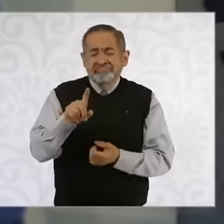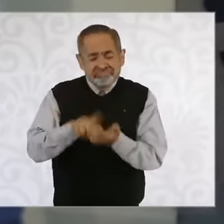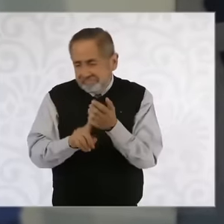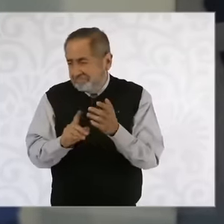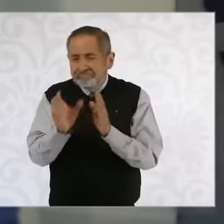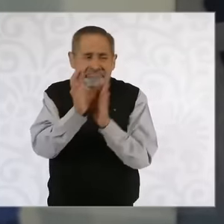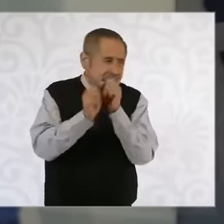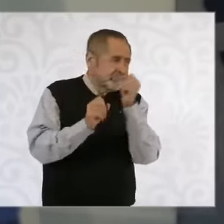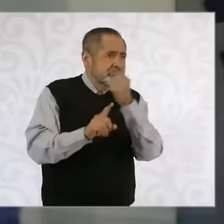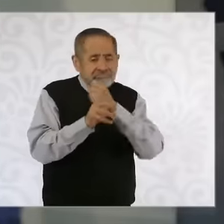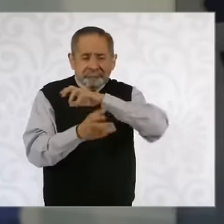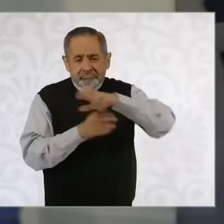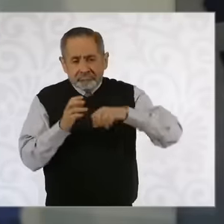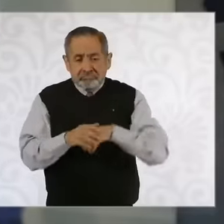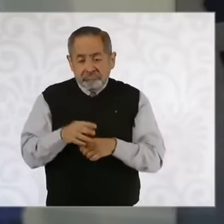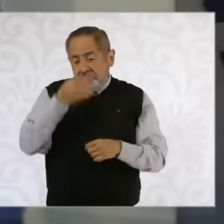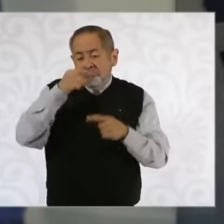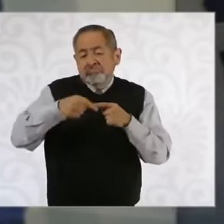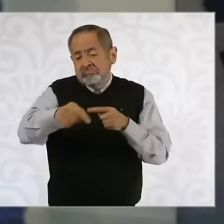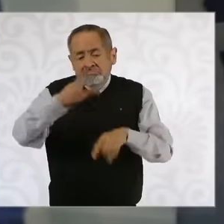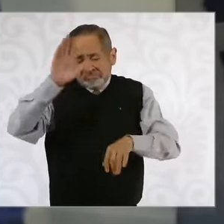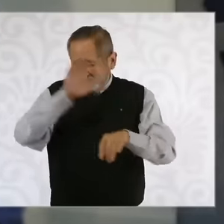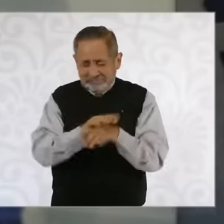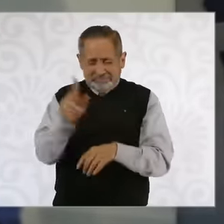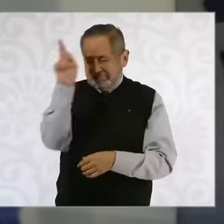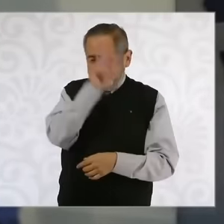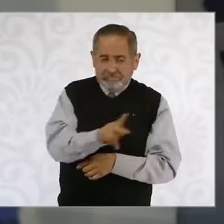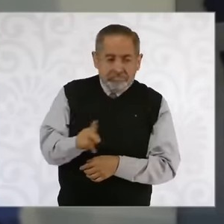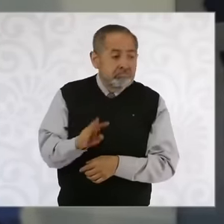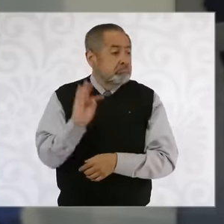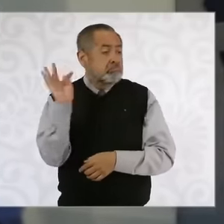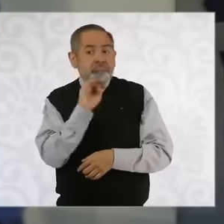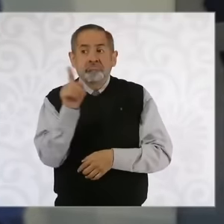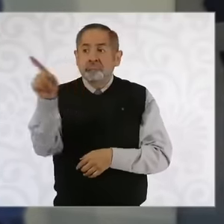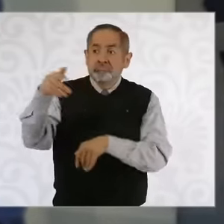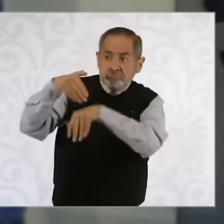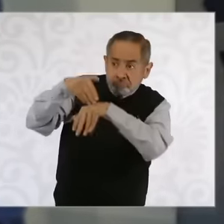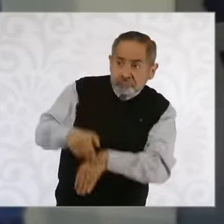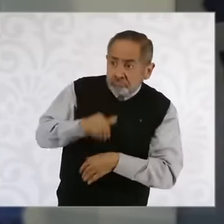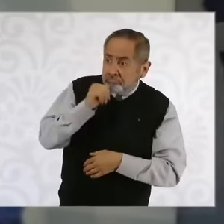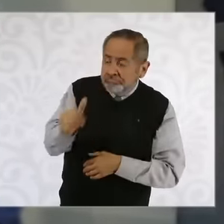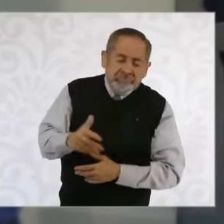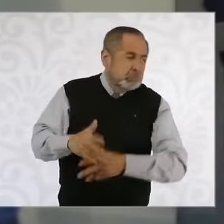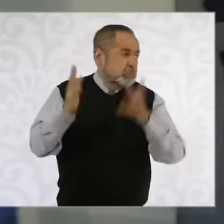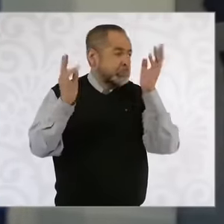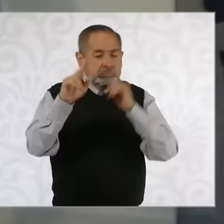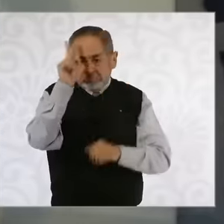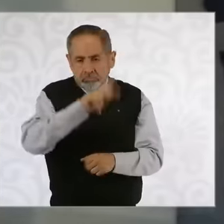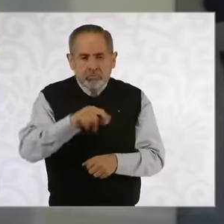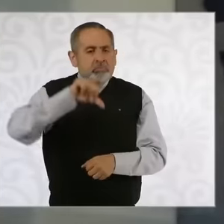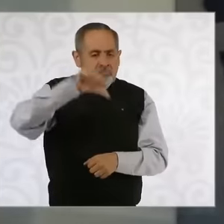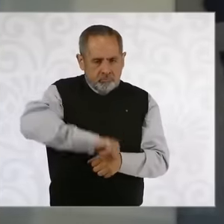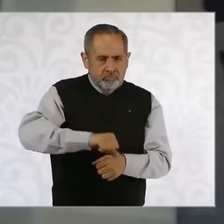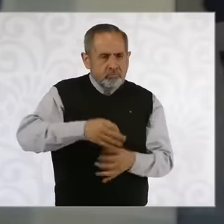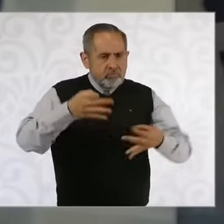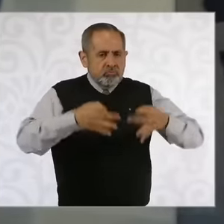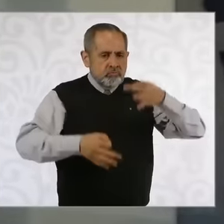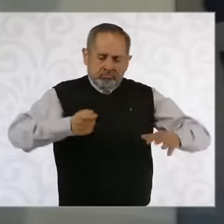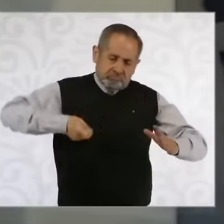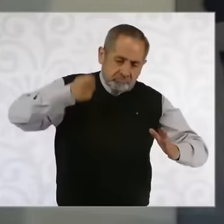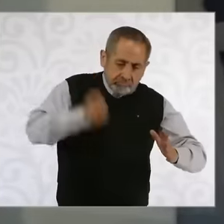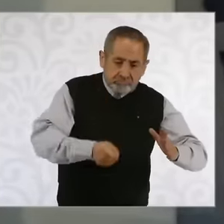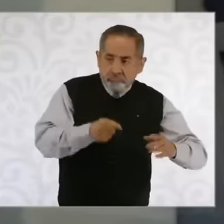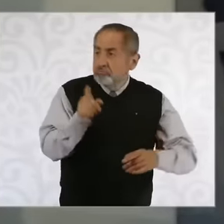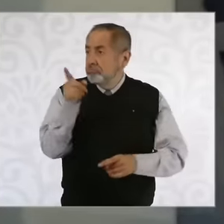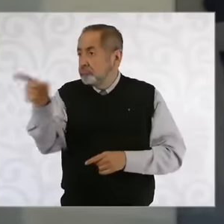esto se podría agudizar si se acata o no se acata la decisión que determine la Corte hoy. Y